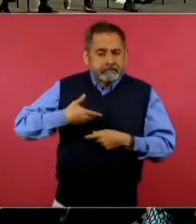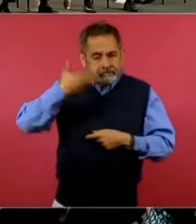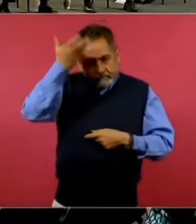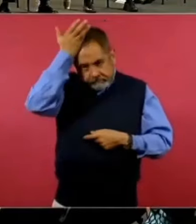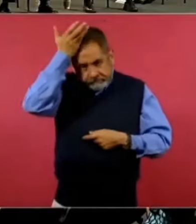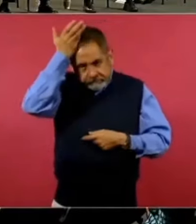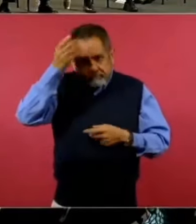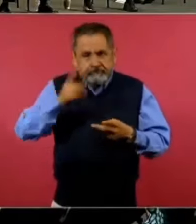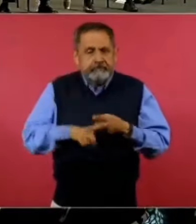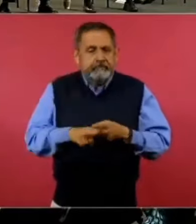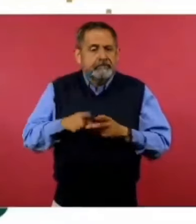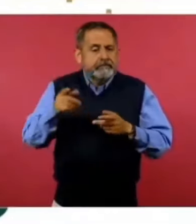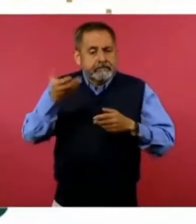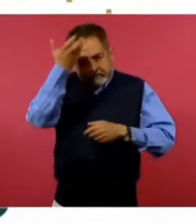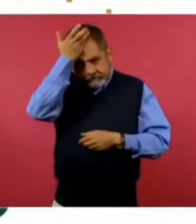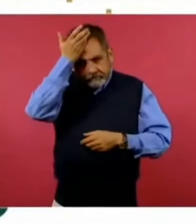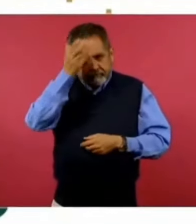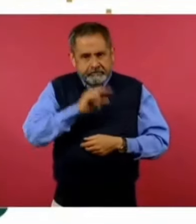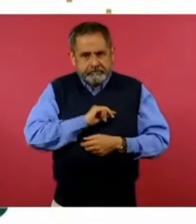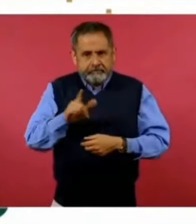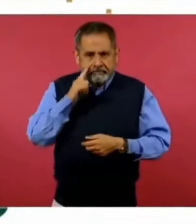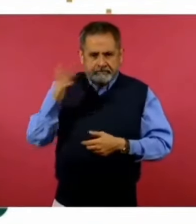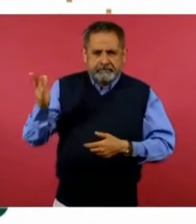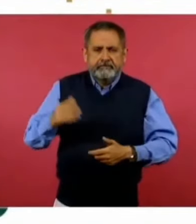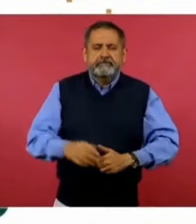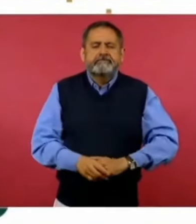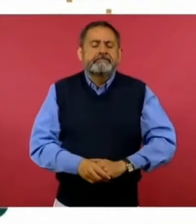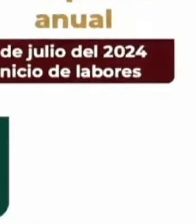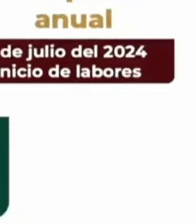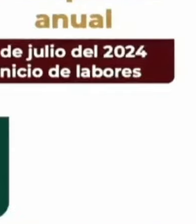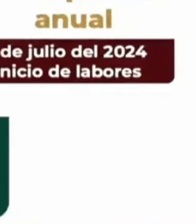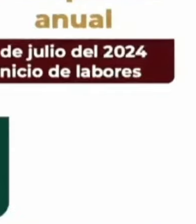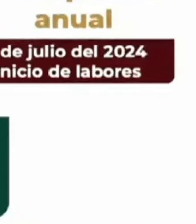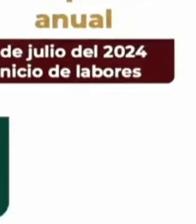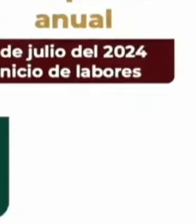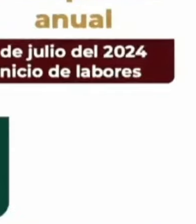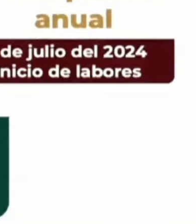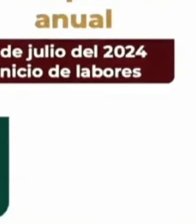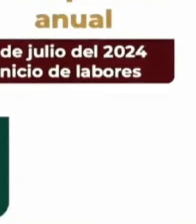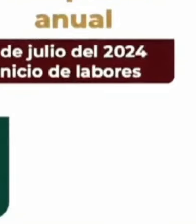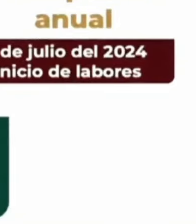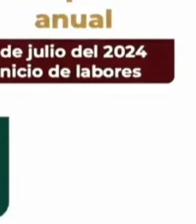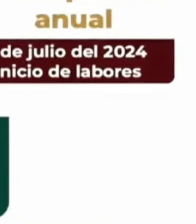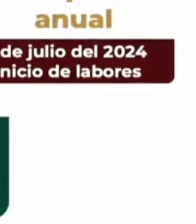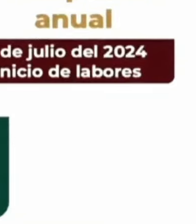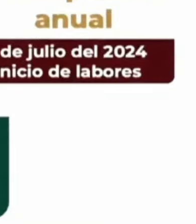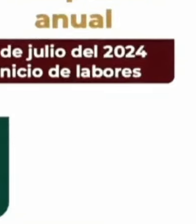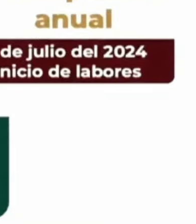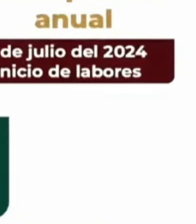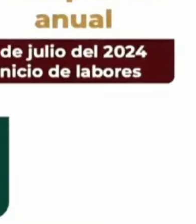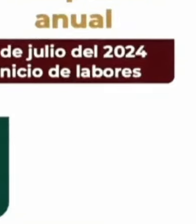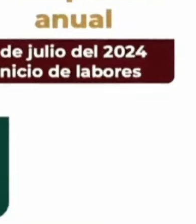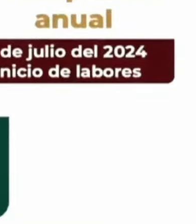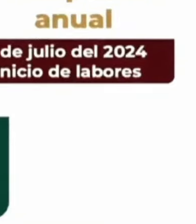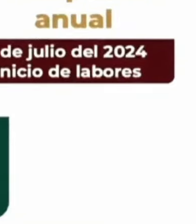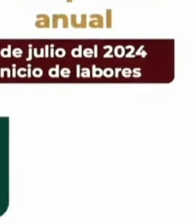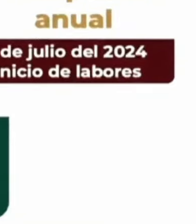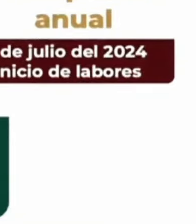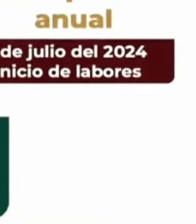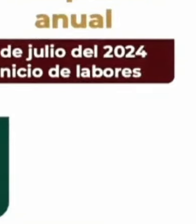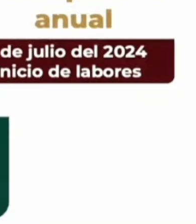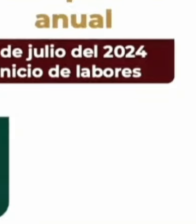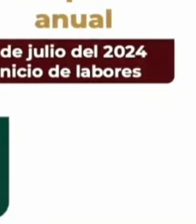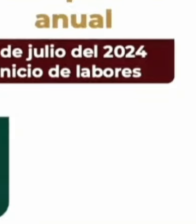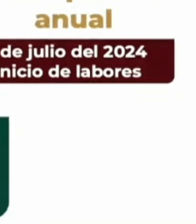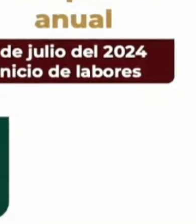basificar especialista enfermera general auxiliar de enfermería pero también de médicos especialistas 579 médicos